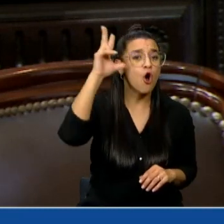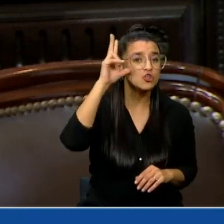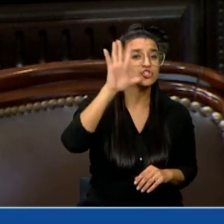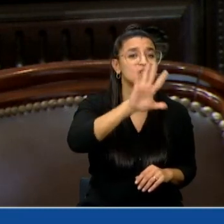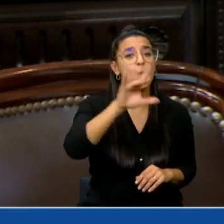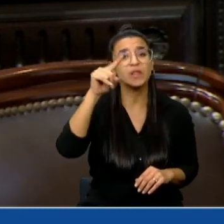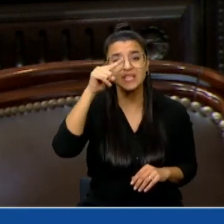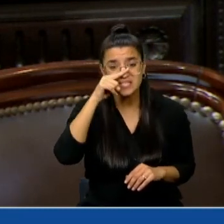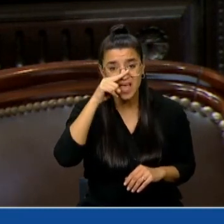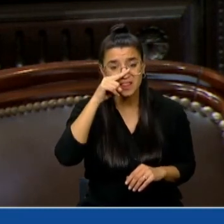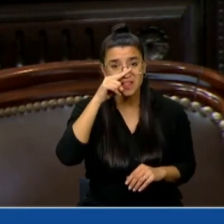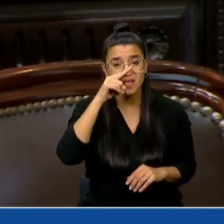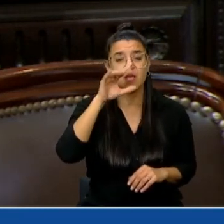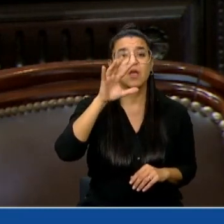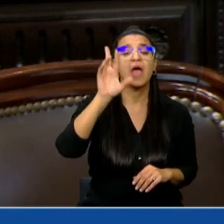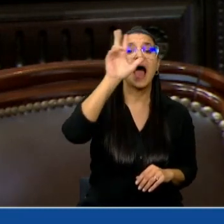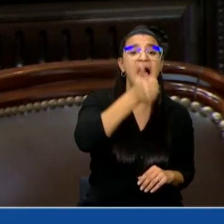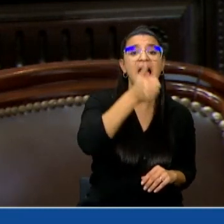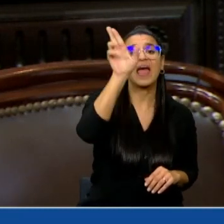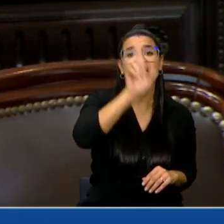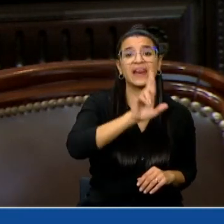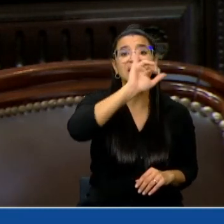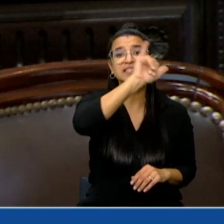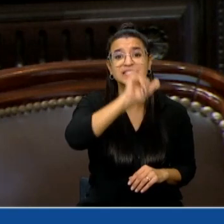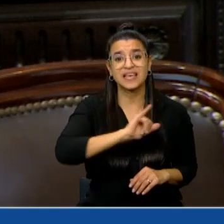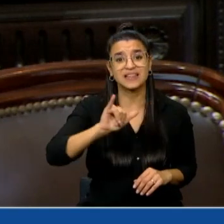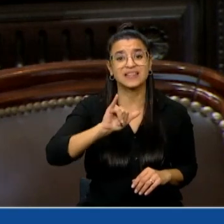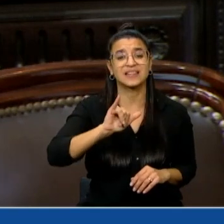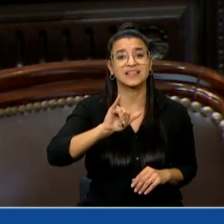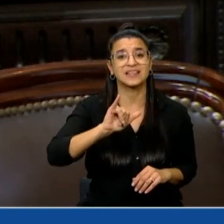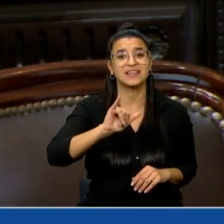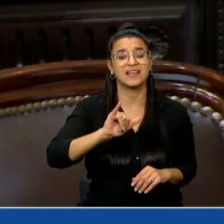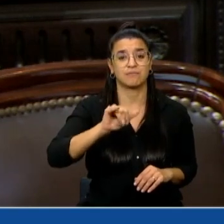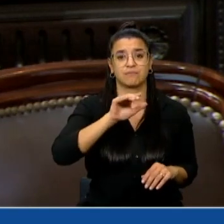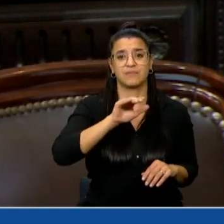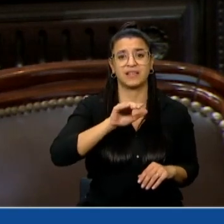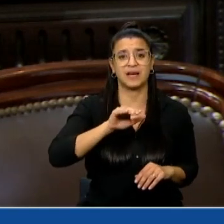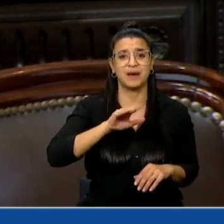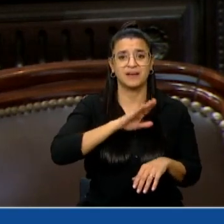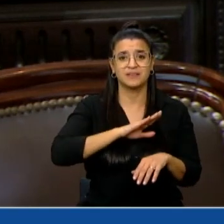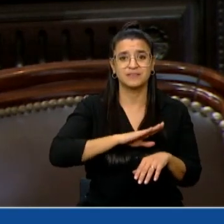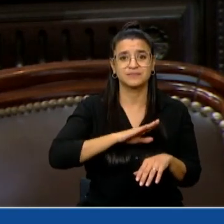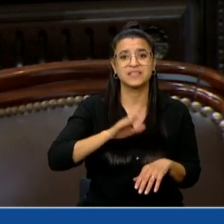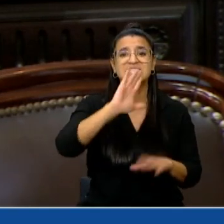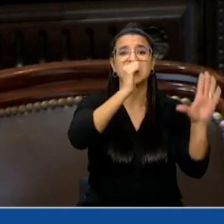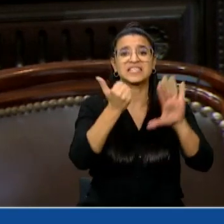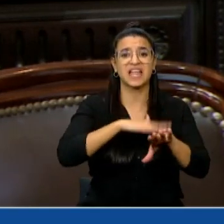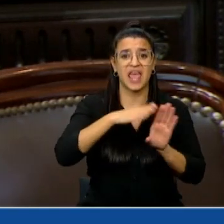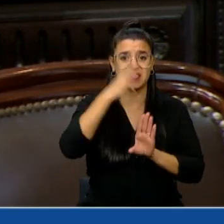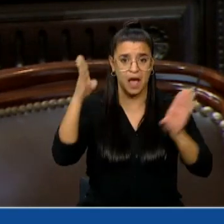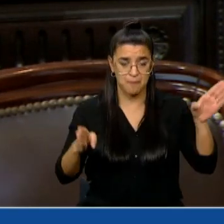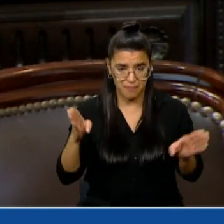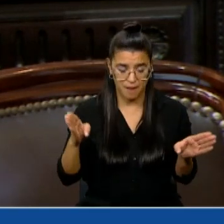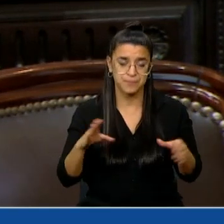857 OC, AR sexta etapa. y el último,